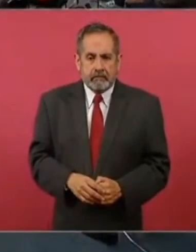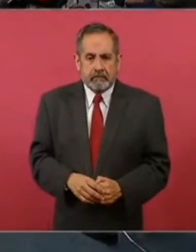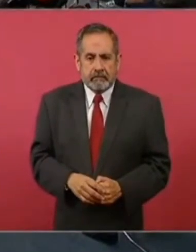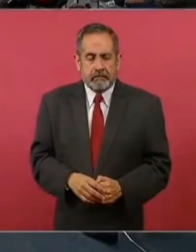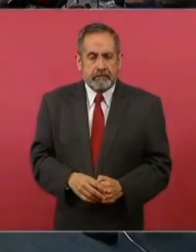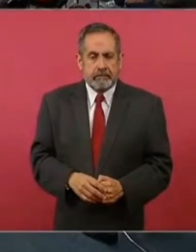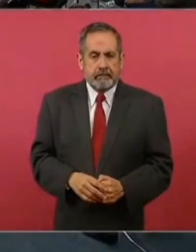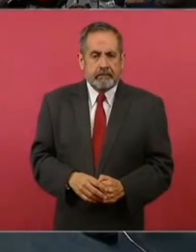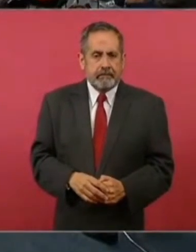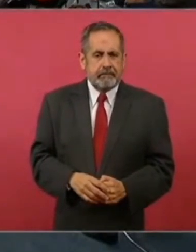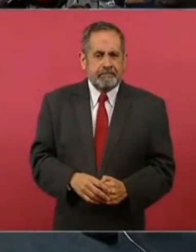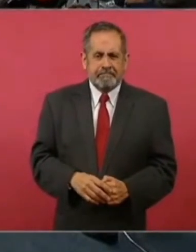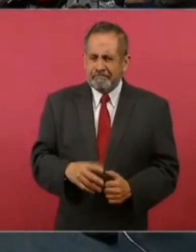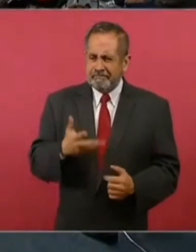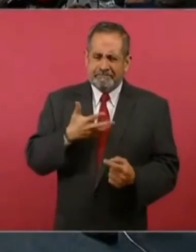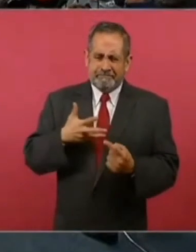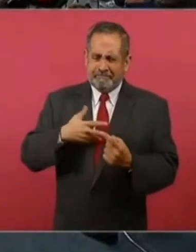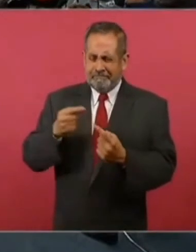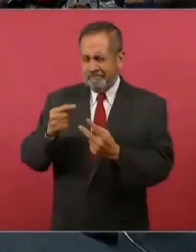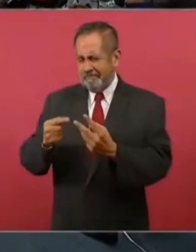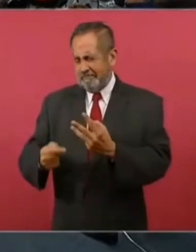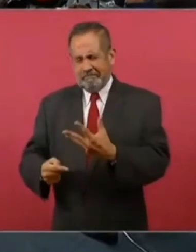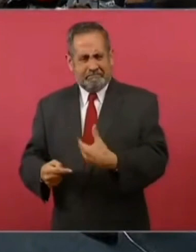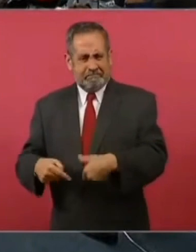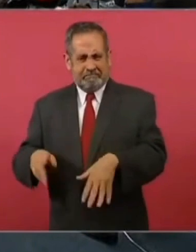qué más tenemos